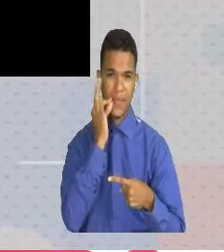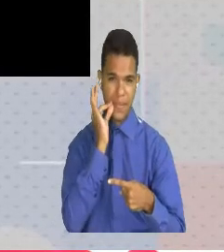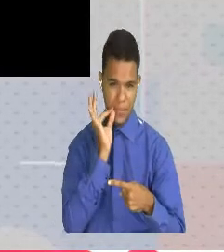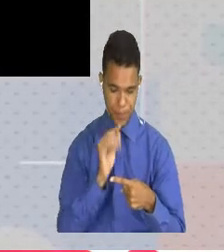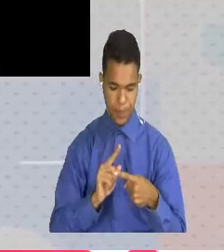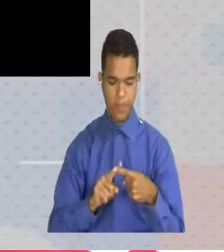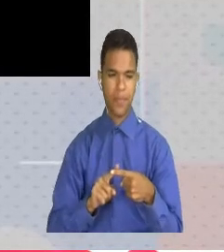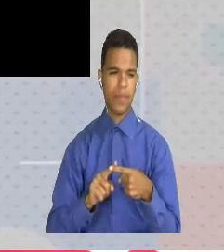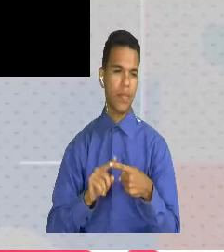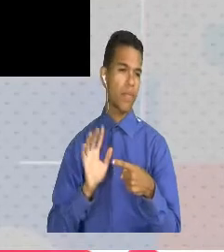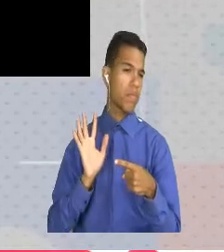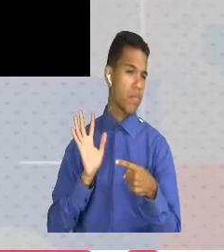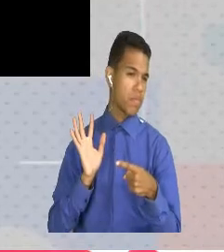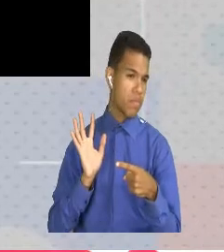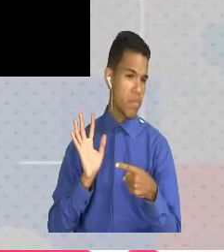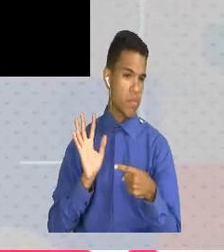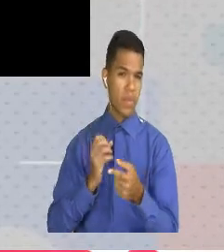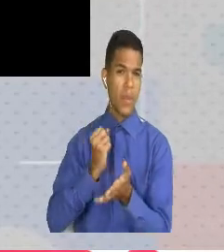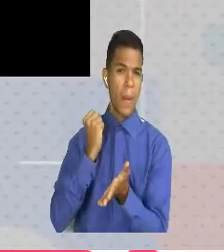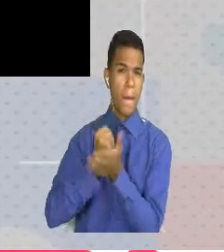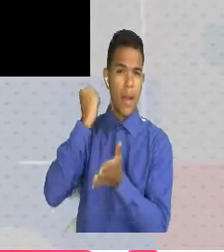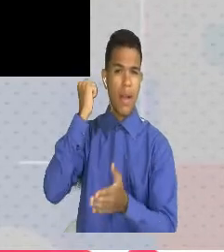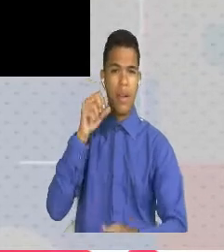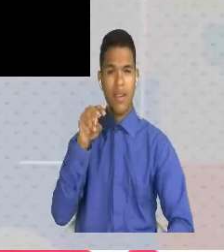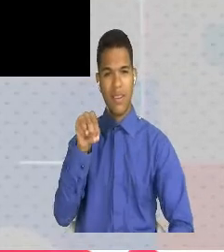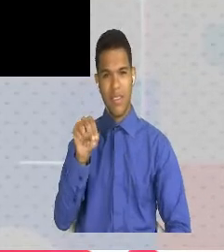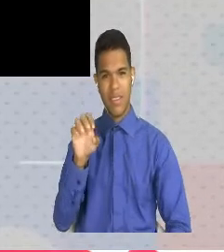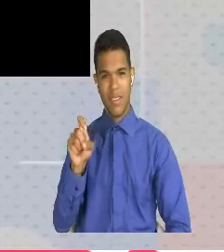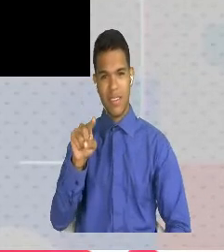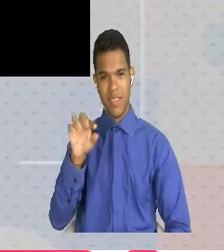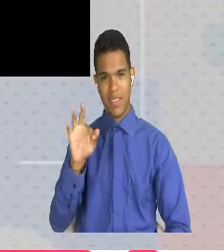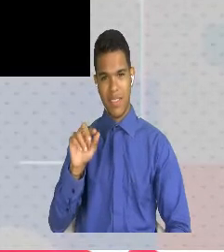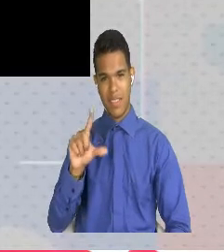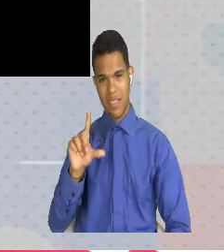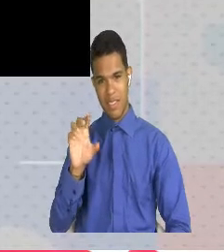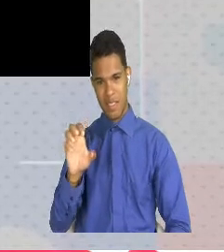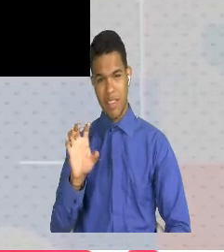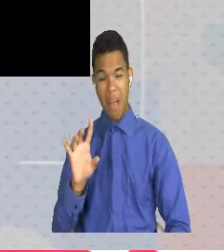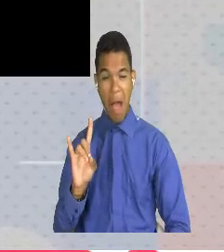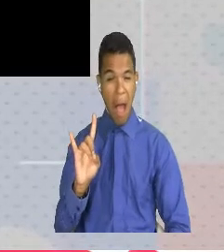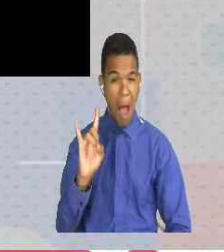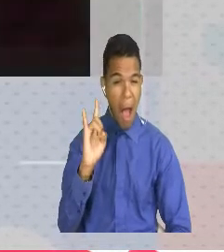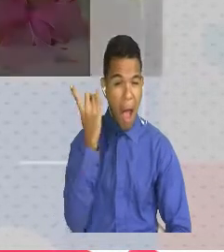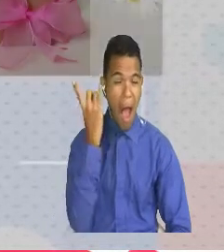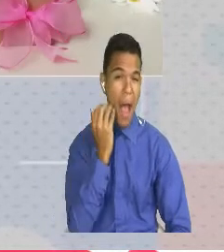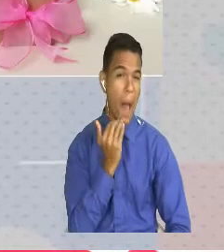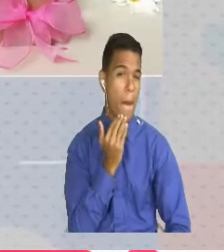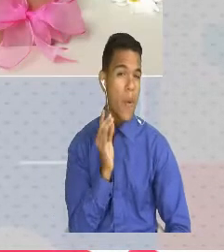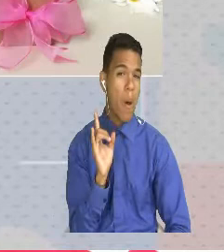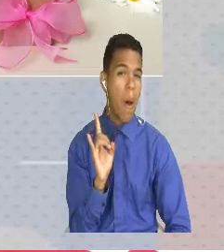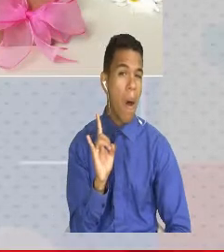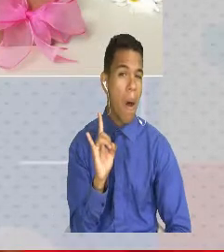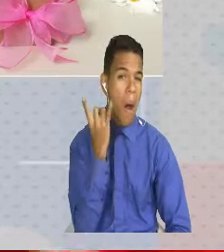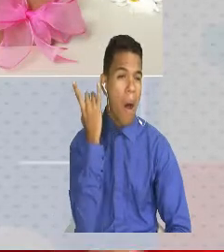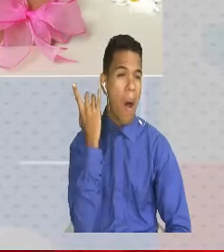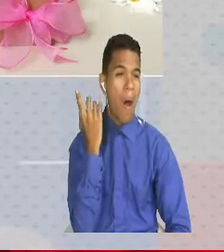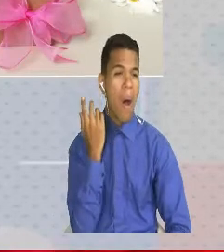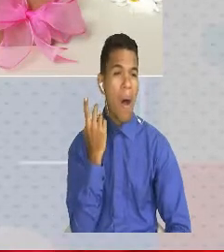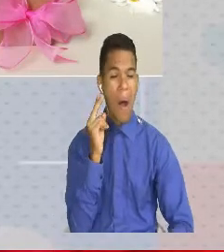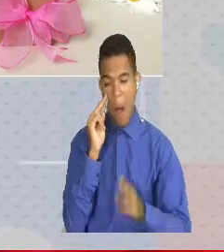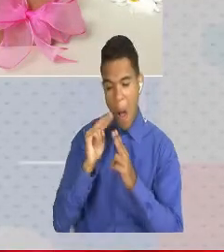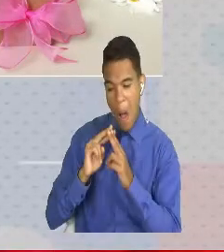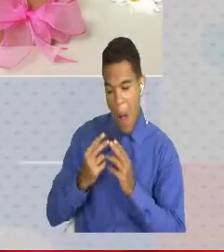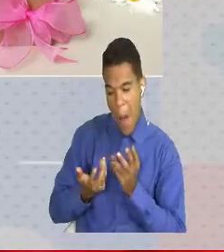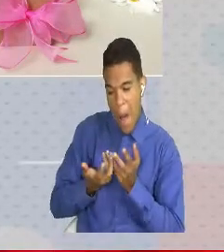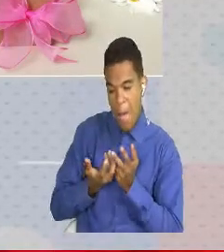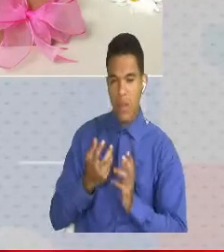digamos que podemos decir la marca, que es Nestlé. La idea es que tampoco sea pues algo que no sea conocido por nosotros, porque la idea